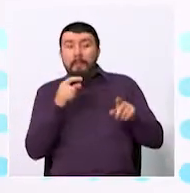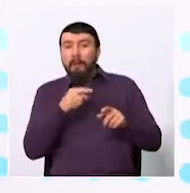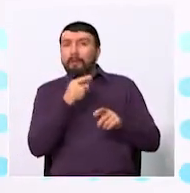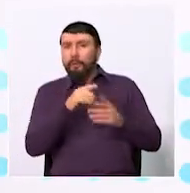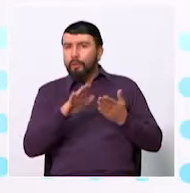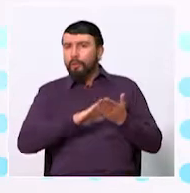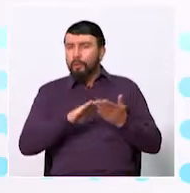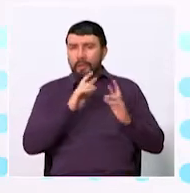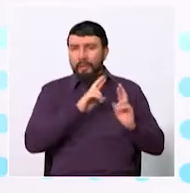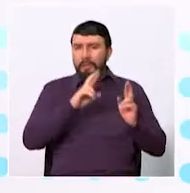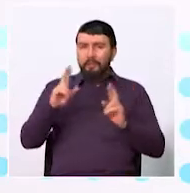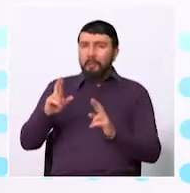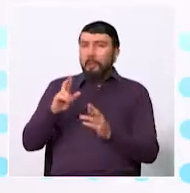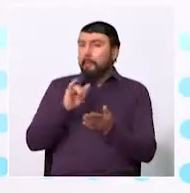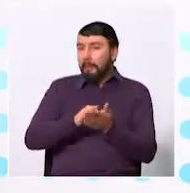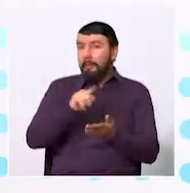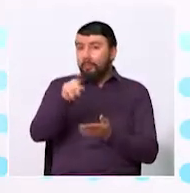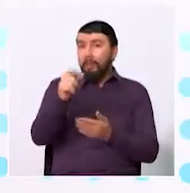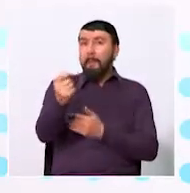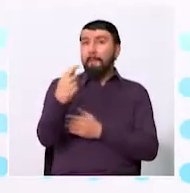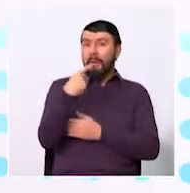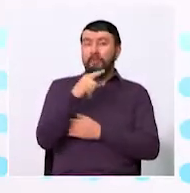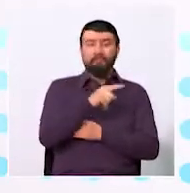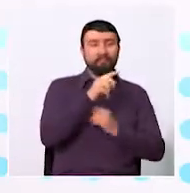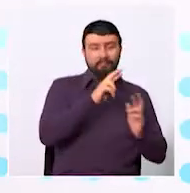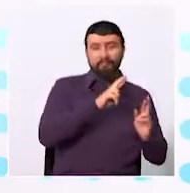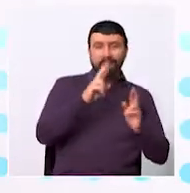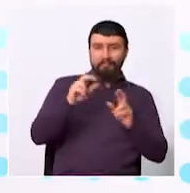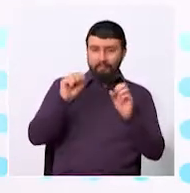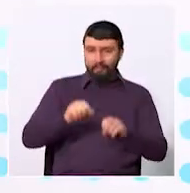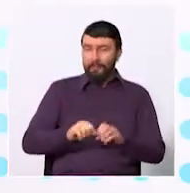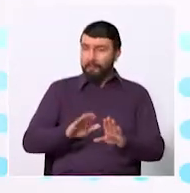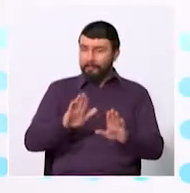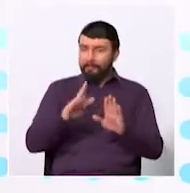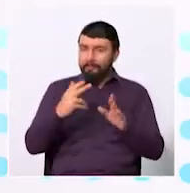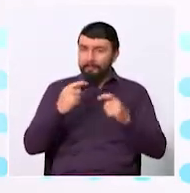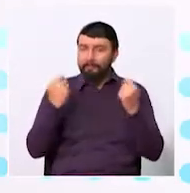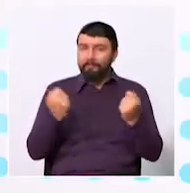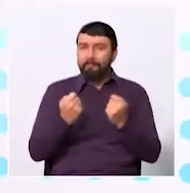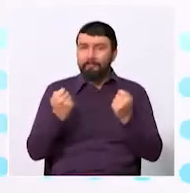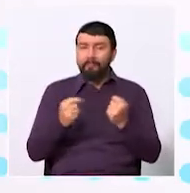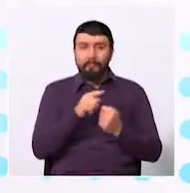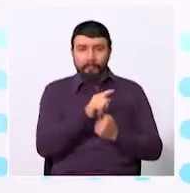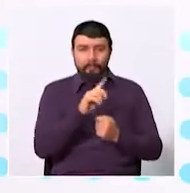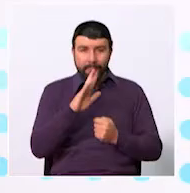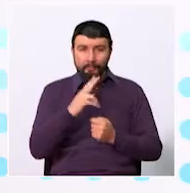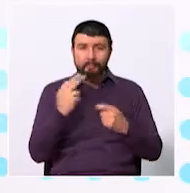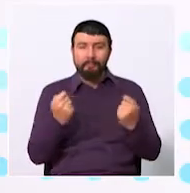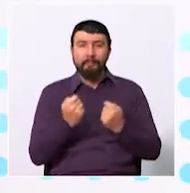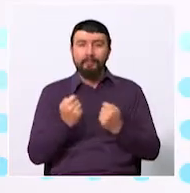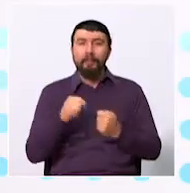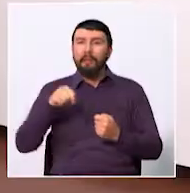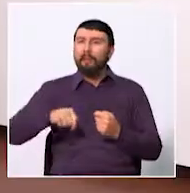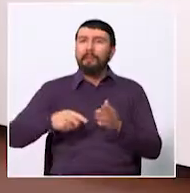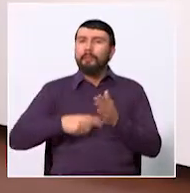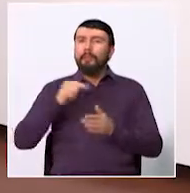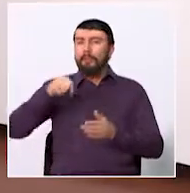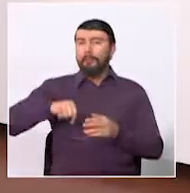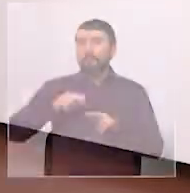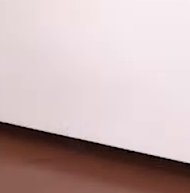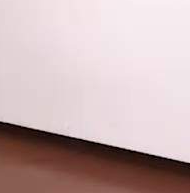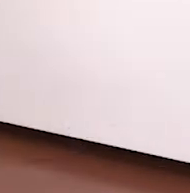preguntas las mismas que ustedes están haciendo en estos momentos en nuestra cuenta de facebook lite regresamos en conexión vital estamos en directo desde